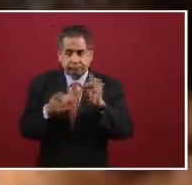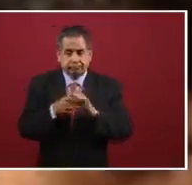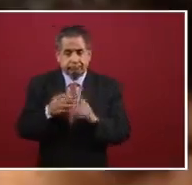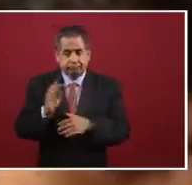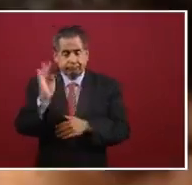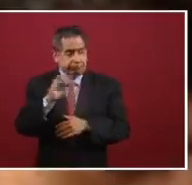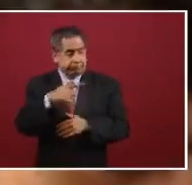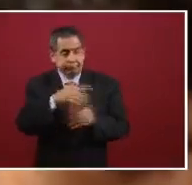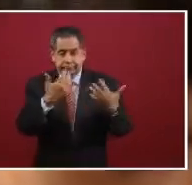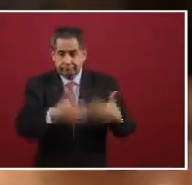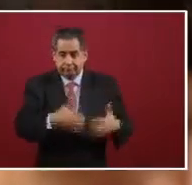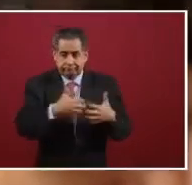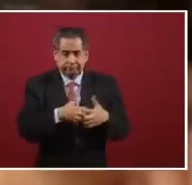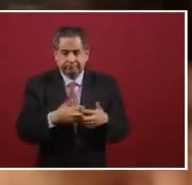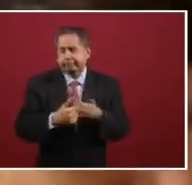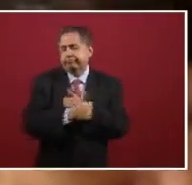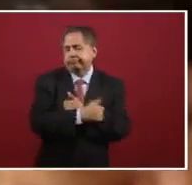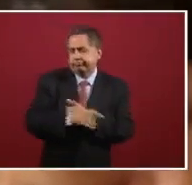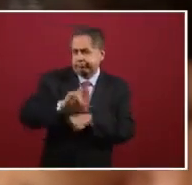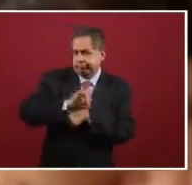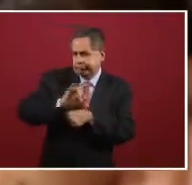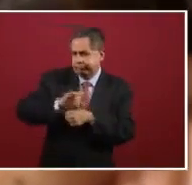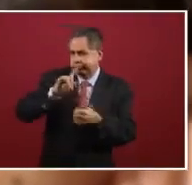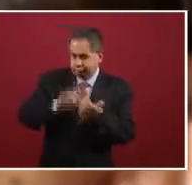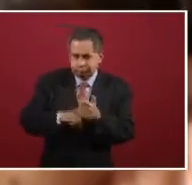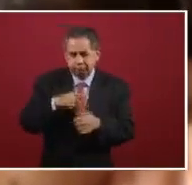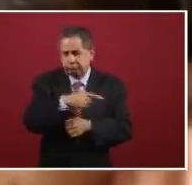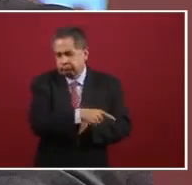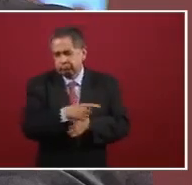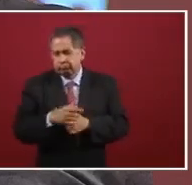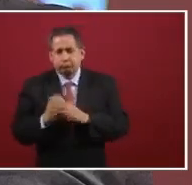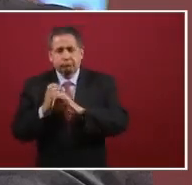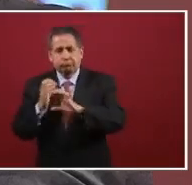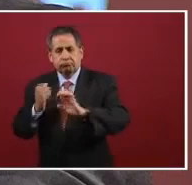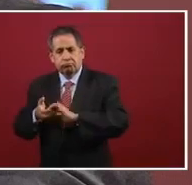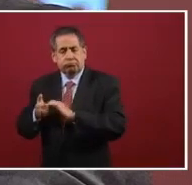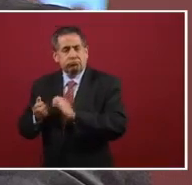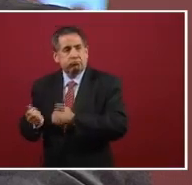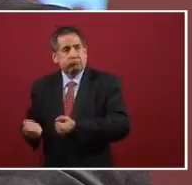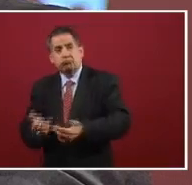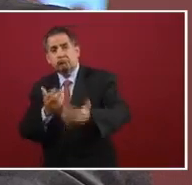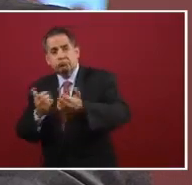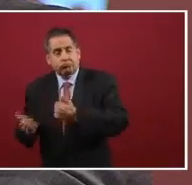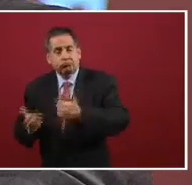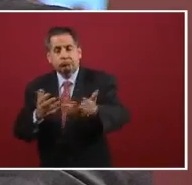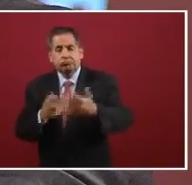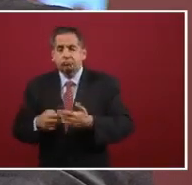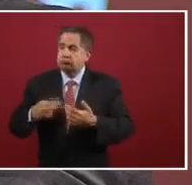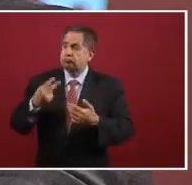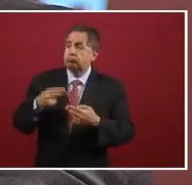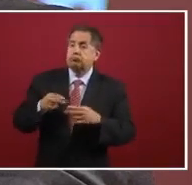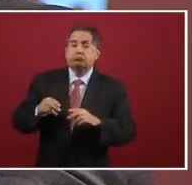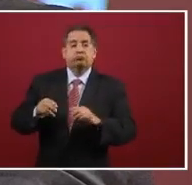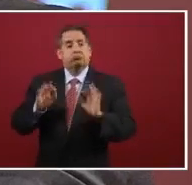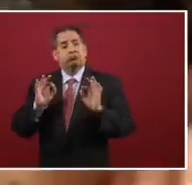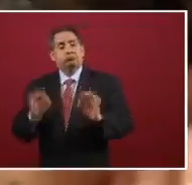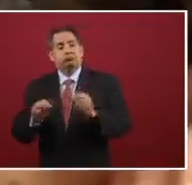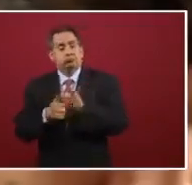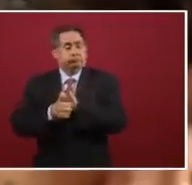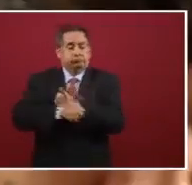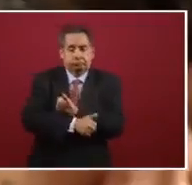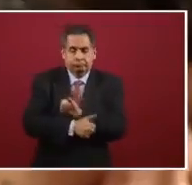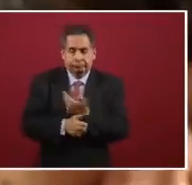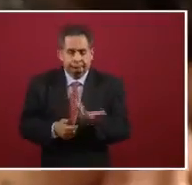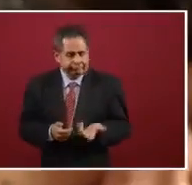empresas camuflajeaban sus camiones para transportar migrantes con nombres de empresas que realmente las